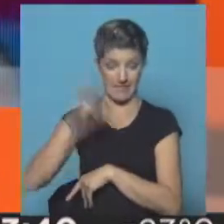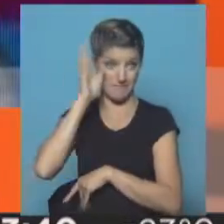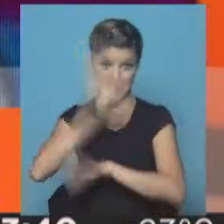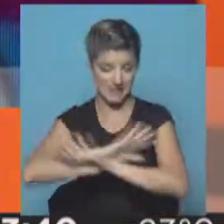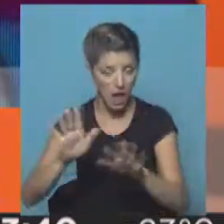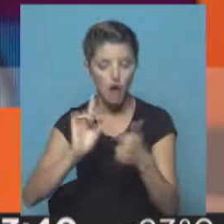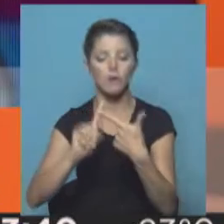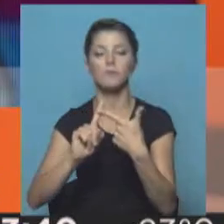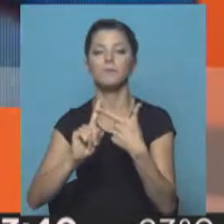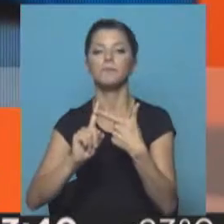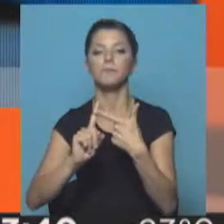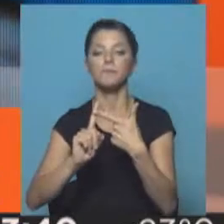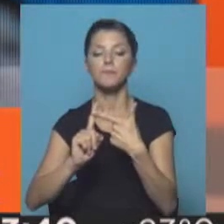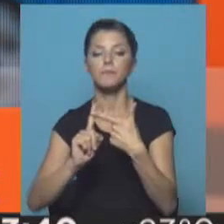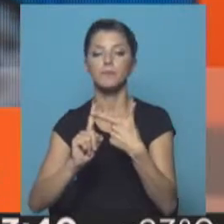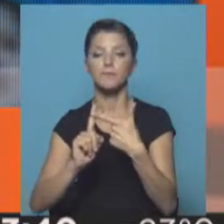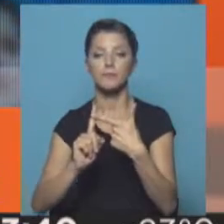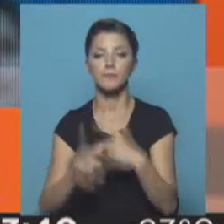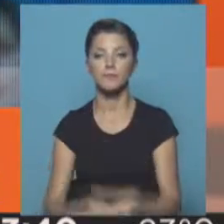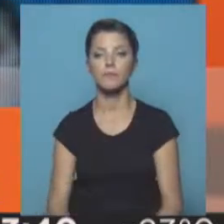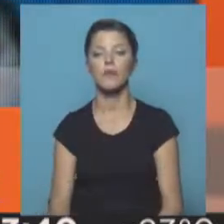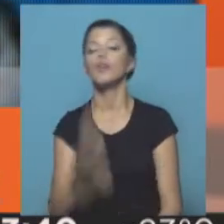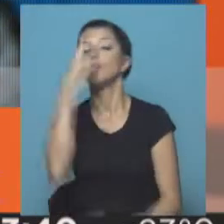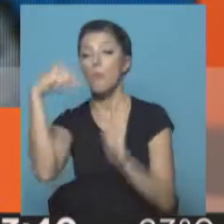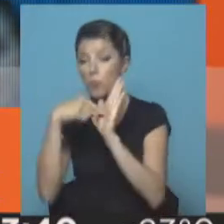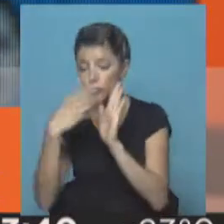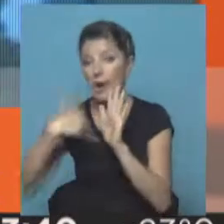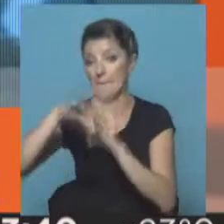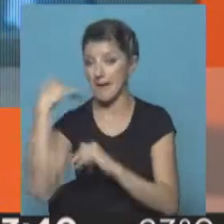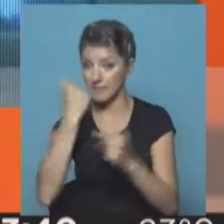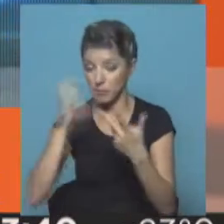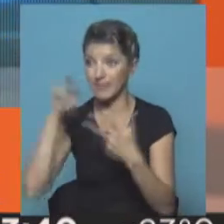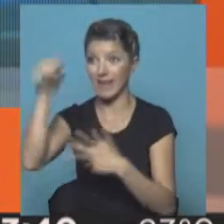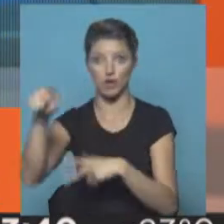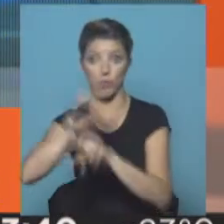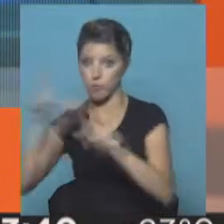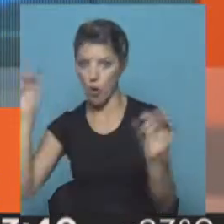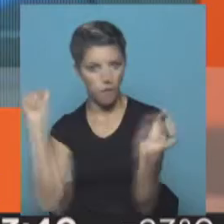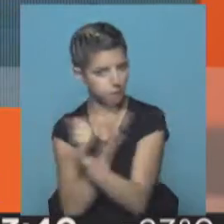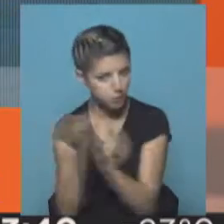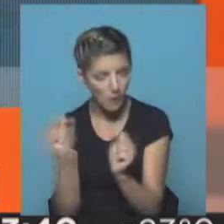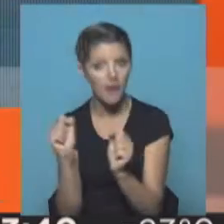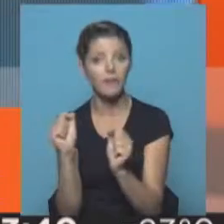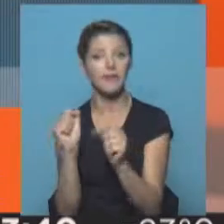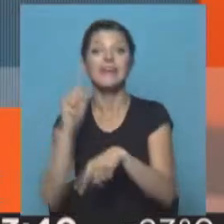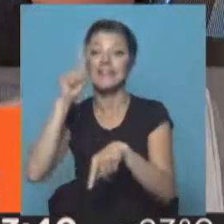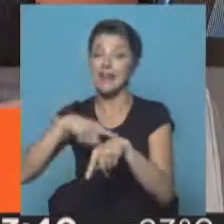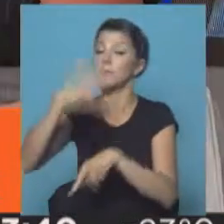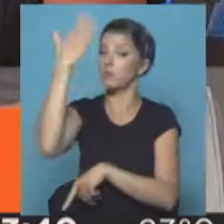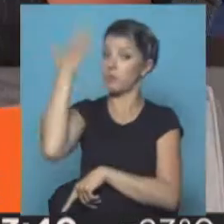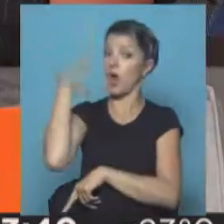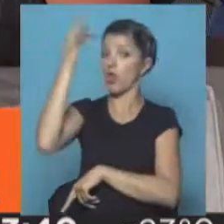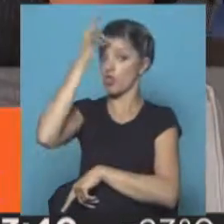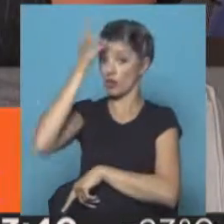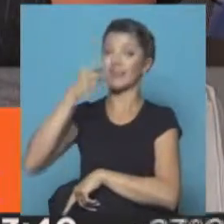importa. Y uno de los puntos más importantes que no aprobó Venezuela y que el plazo final fue el 12 de agosto,